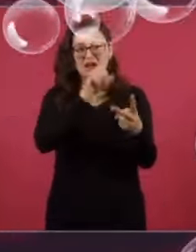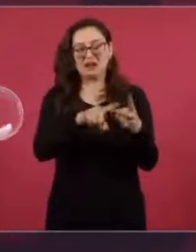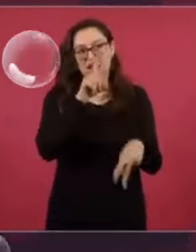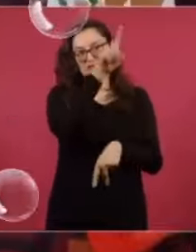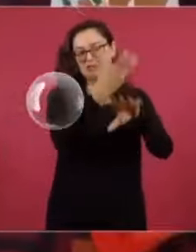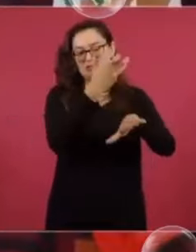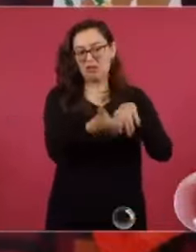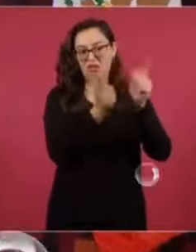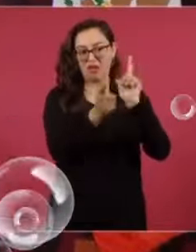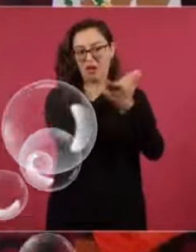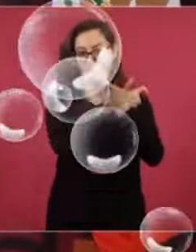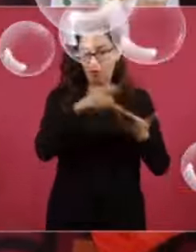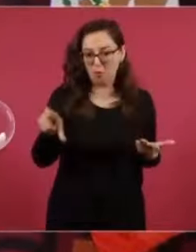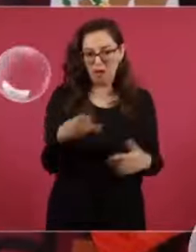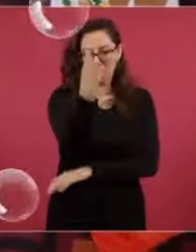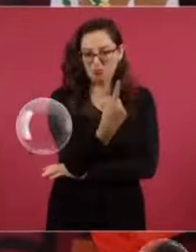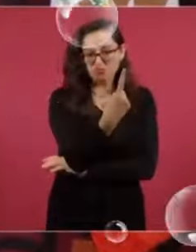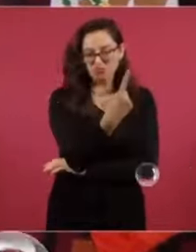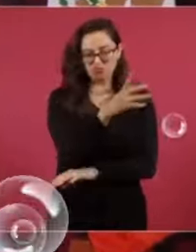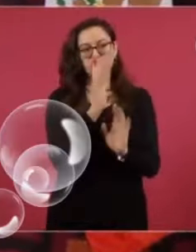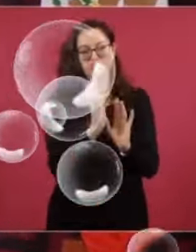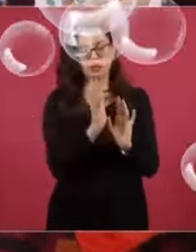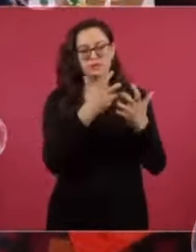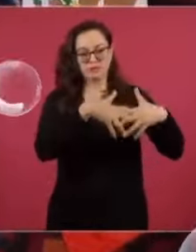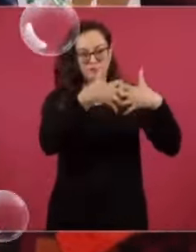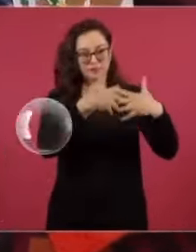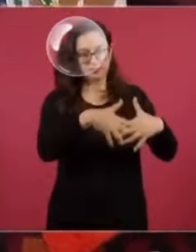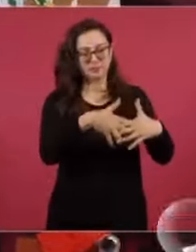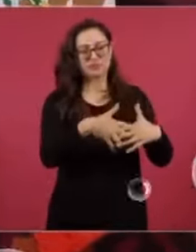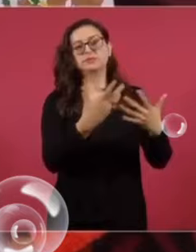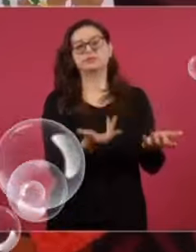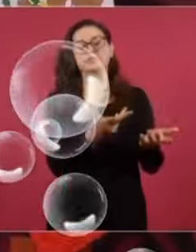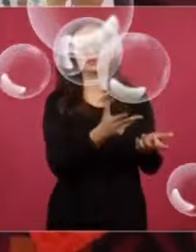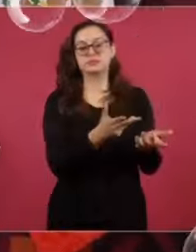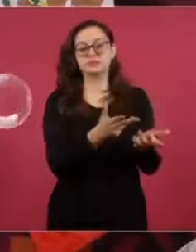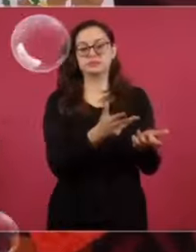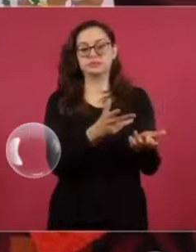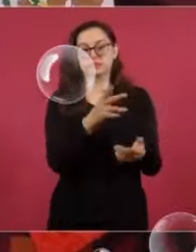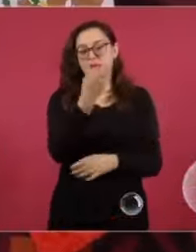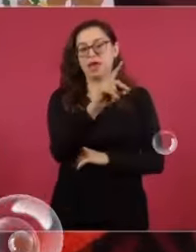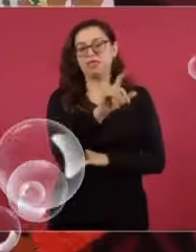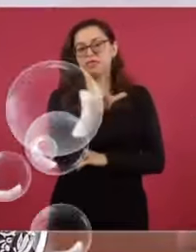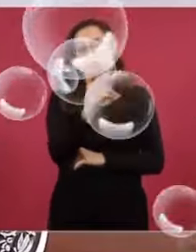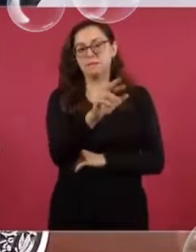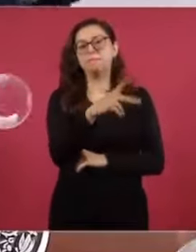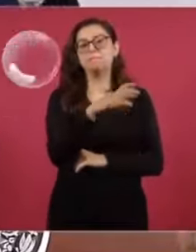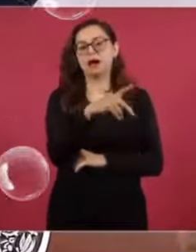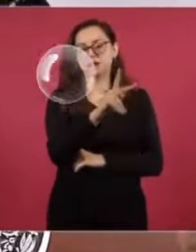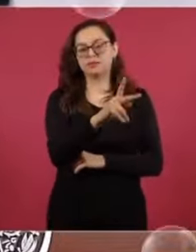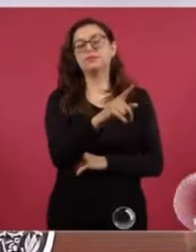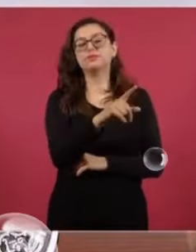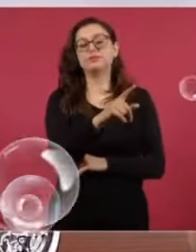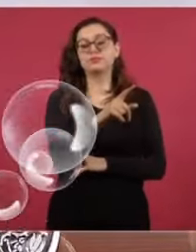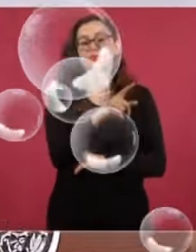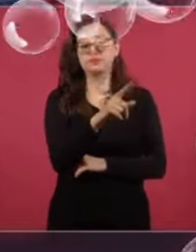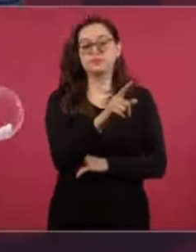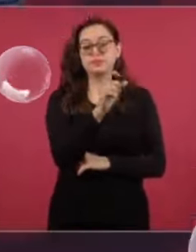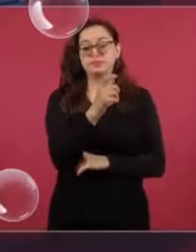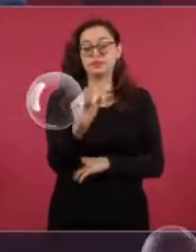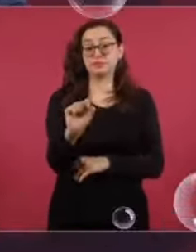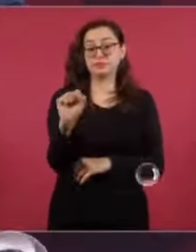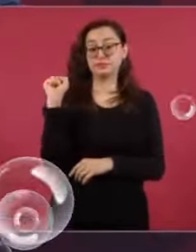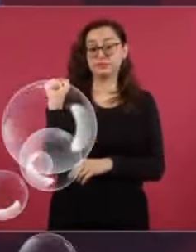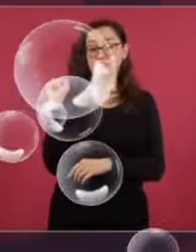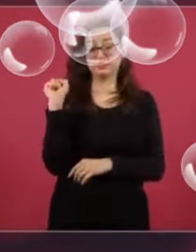digo, una refinería ya produciendo en Houston, Hill Park, y el